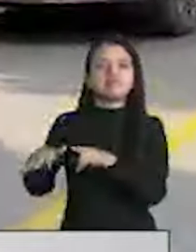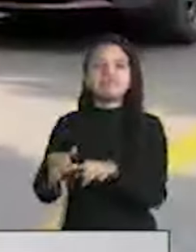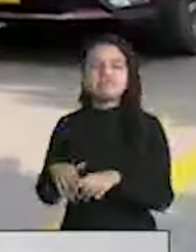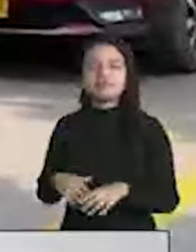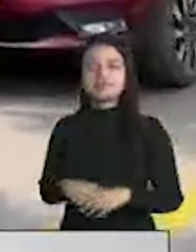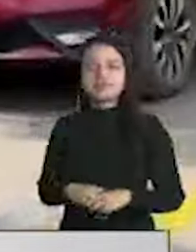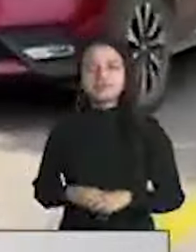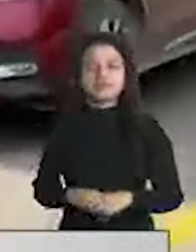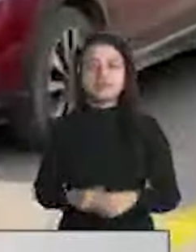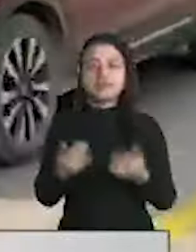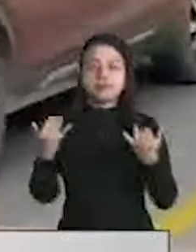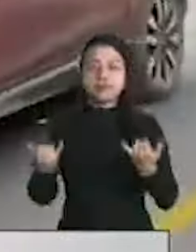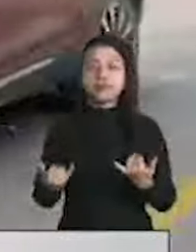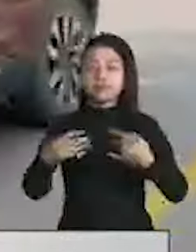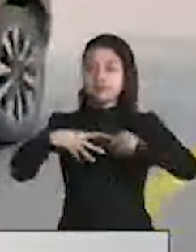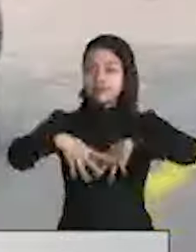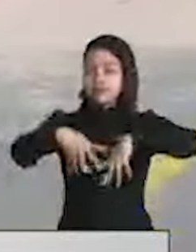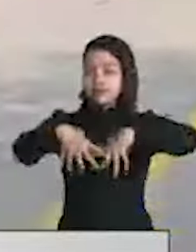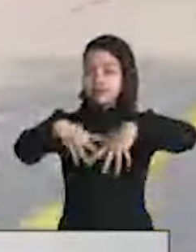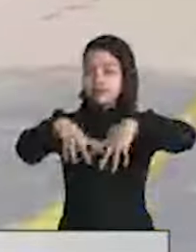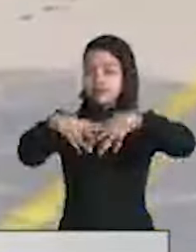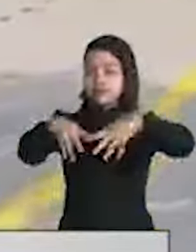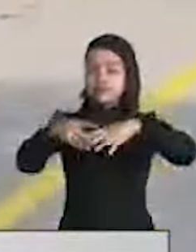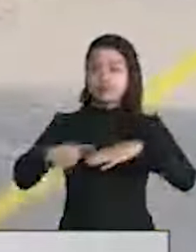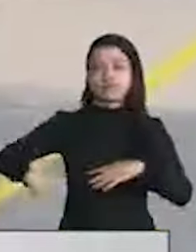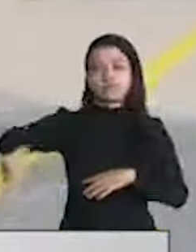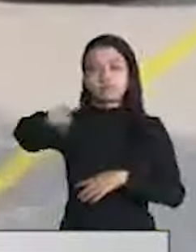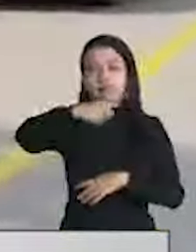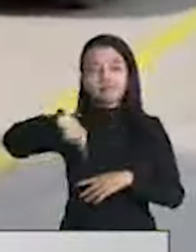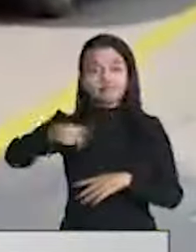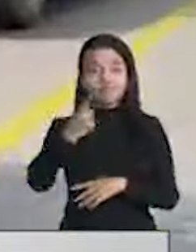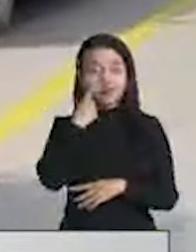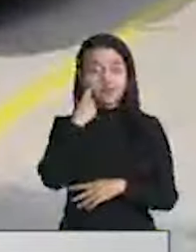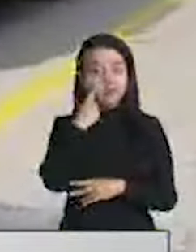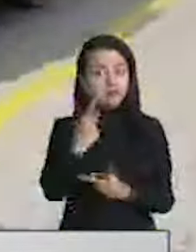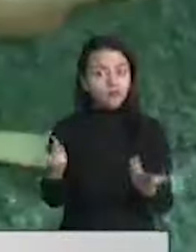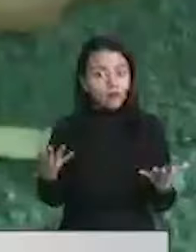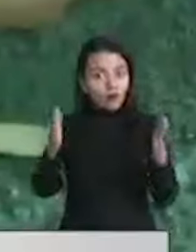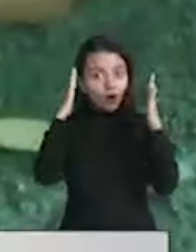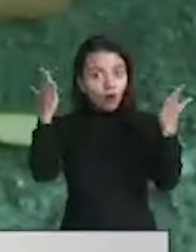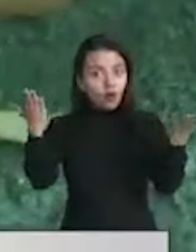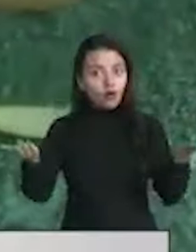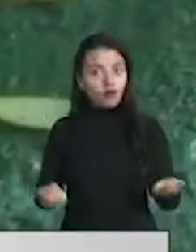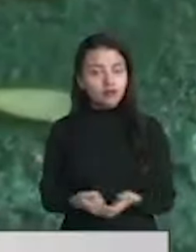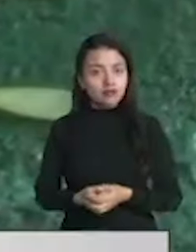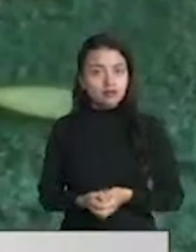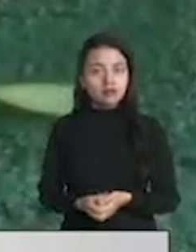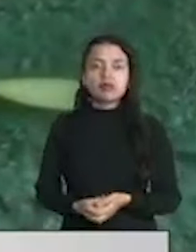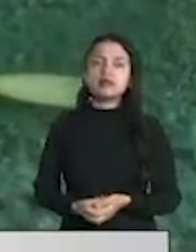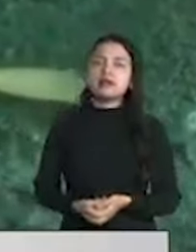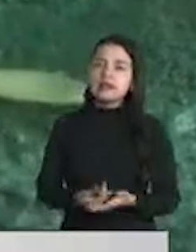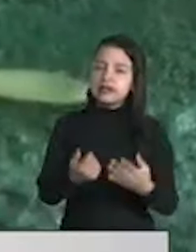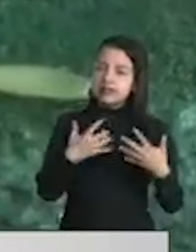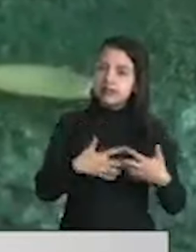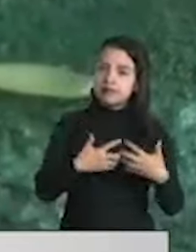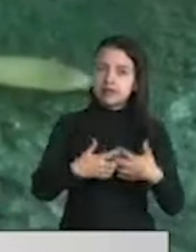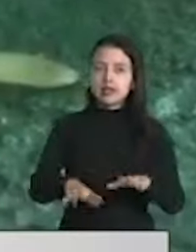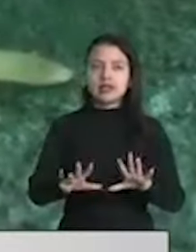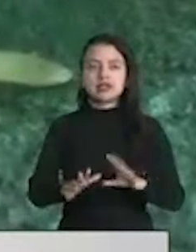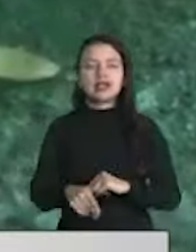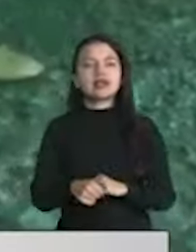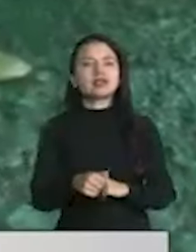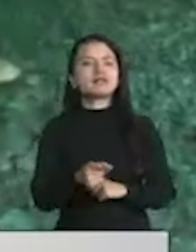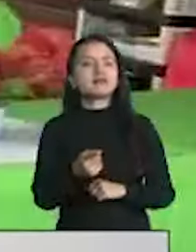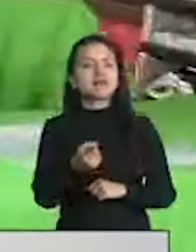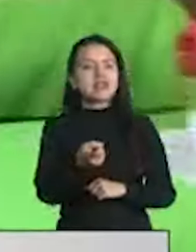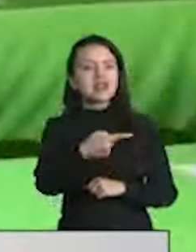con esta protesta es que la autoridad ambiental se ponga mosca frente a las moscas y a las empresas avicultoras y ganaderas que utilizan